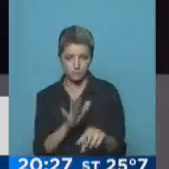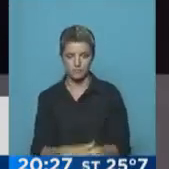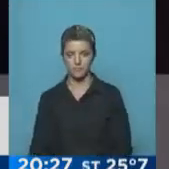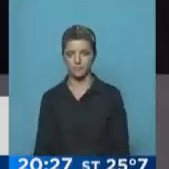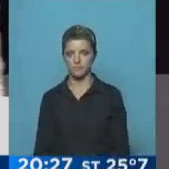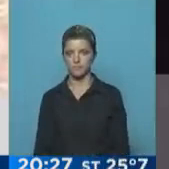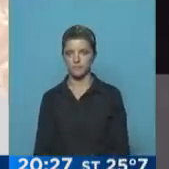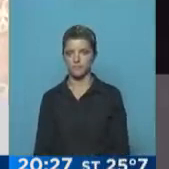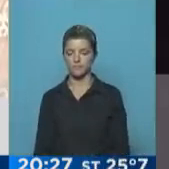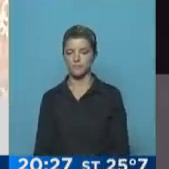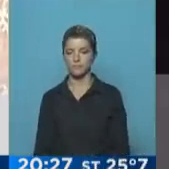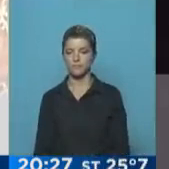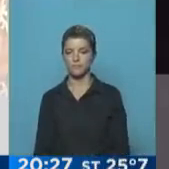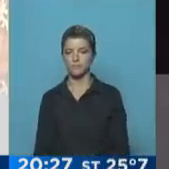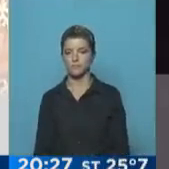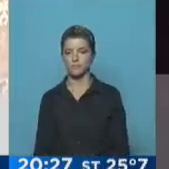también ellos